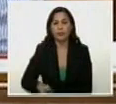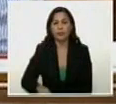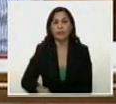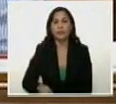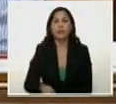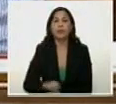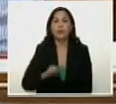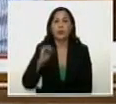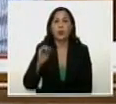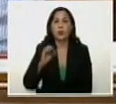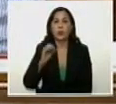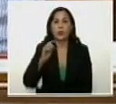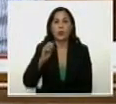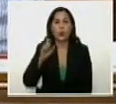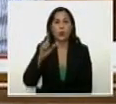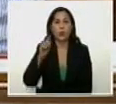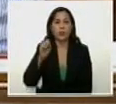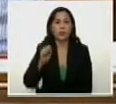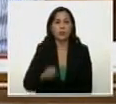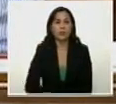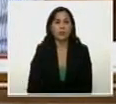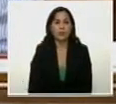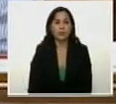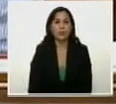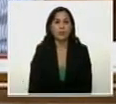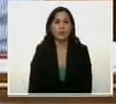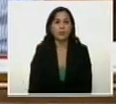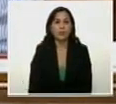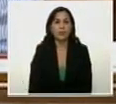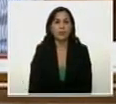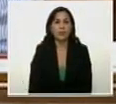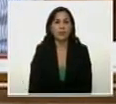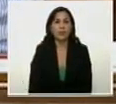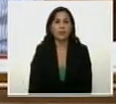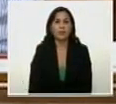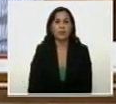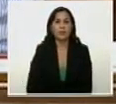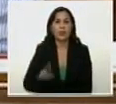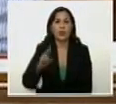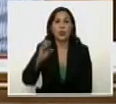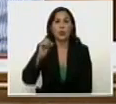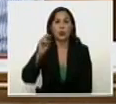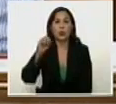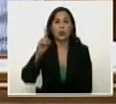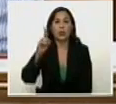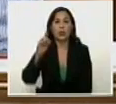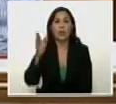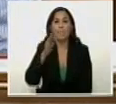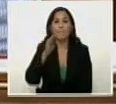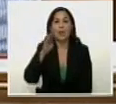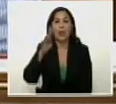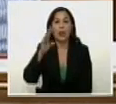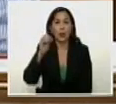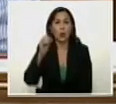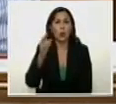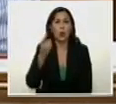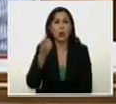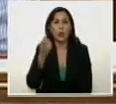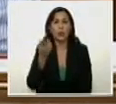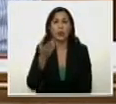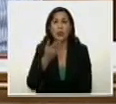José Luis Bermúdez, Luis Bermúdez, Romer Blanco, si me queda alguien le